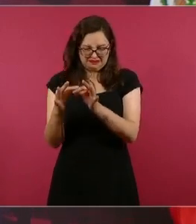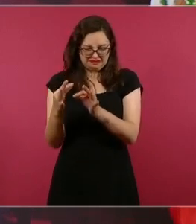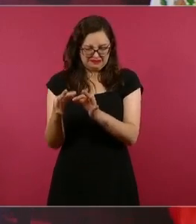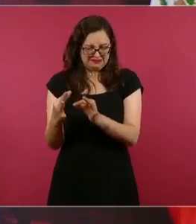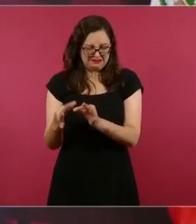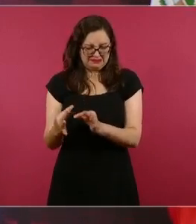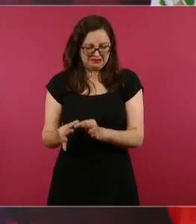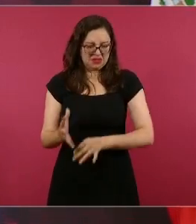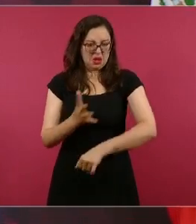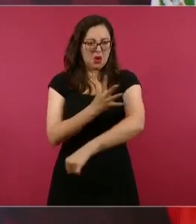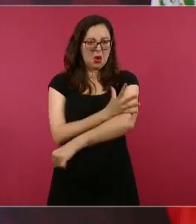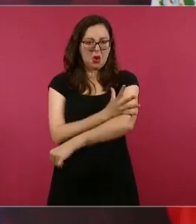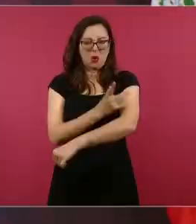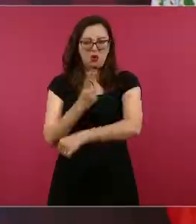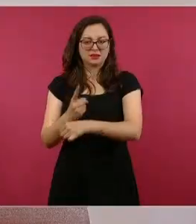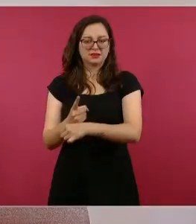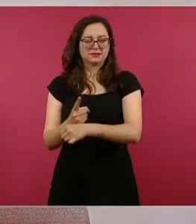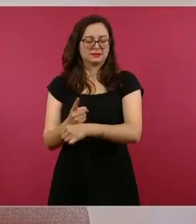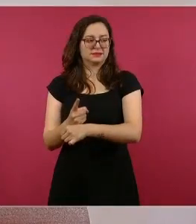íntegra,